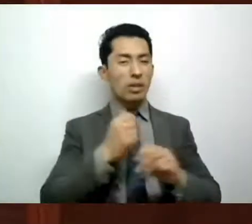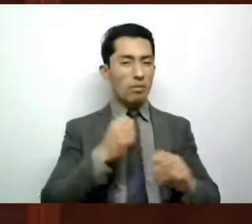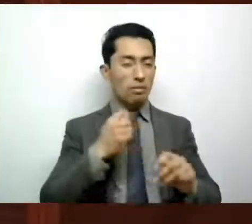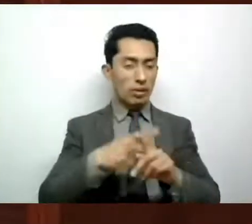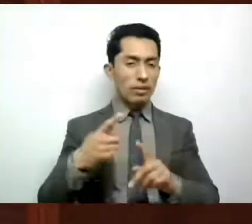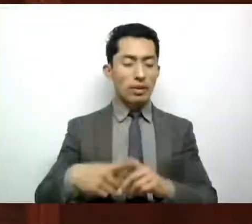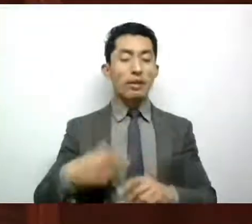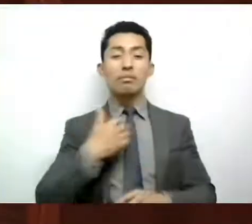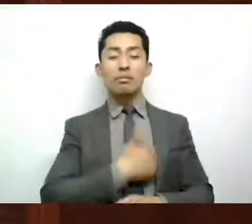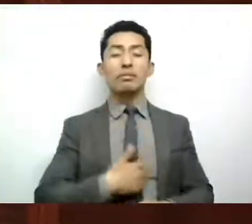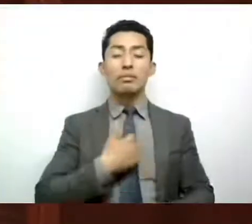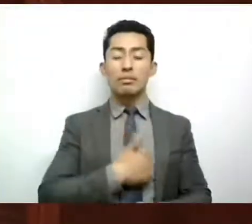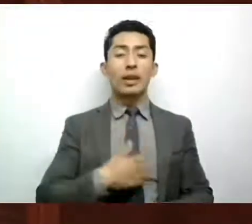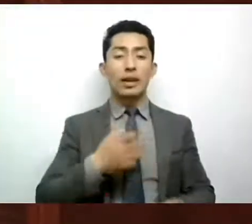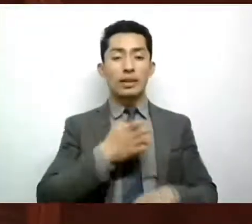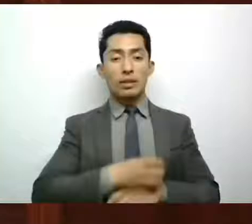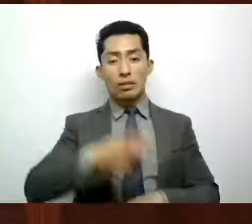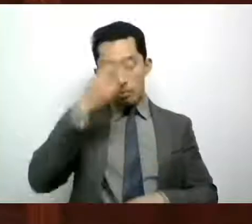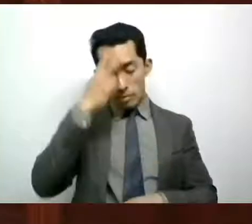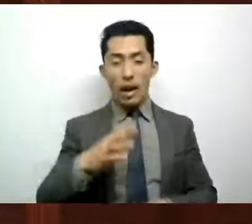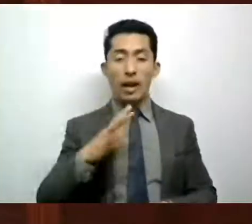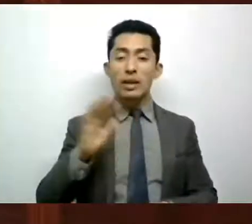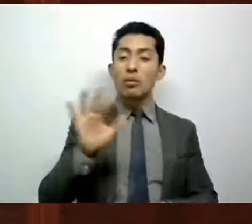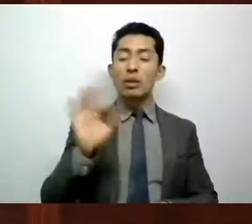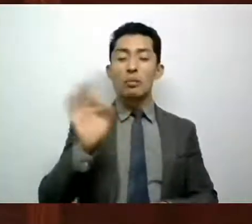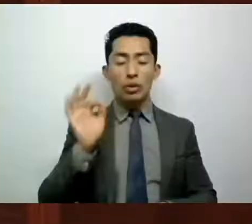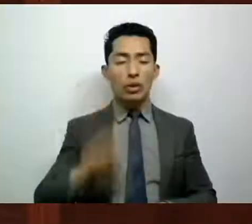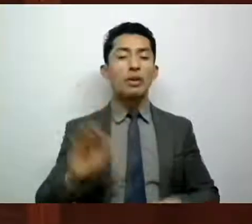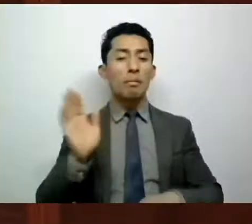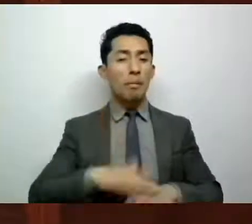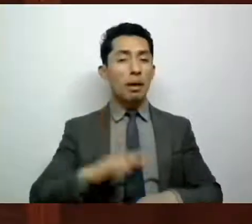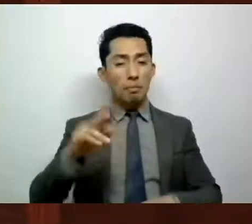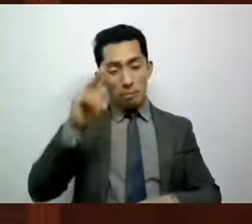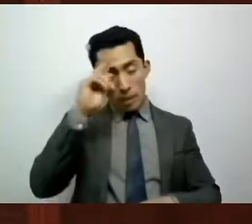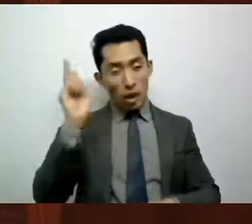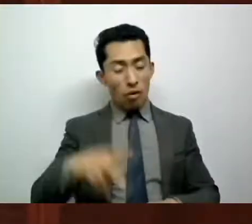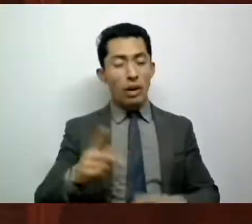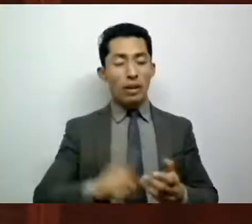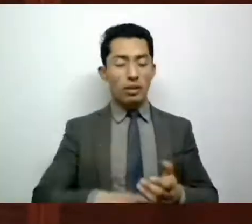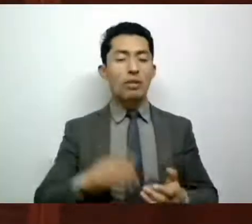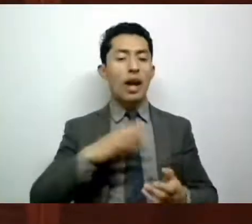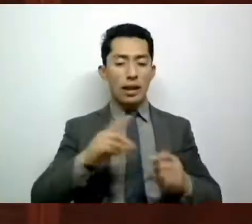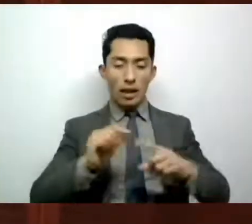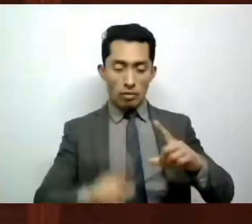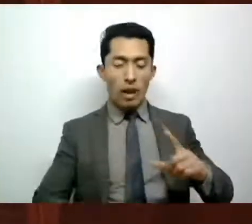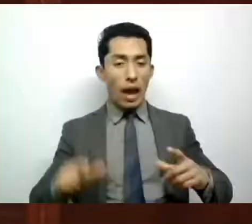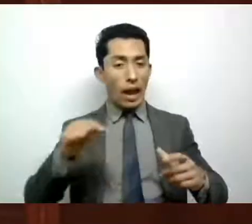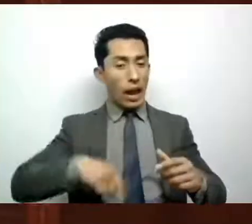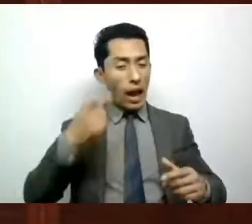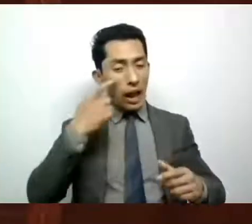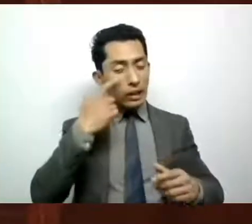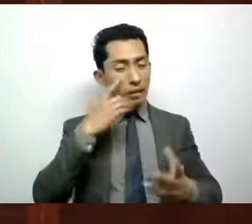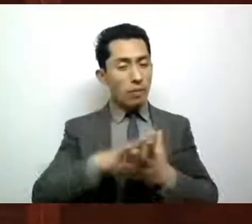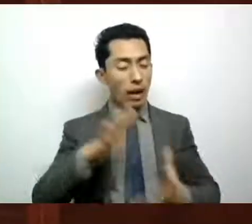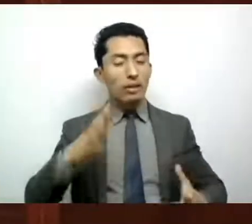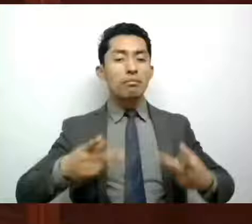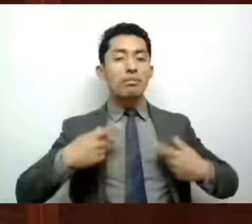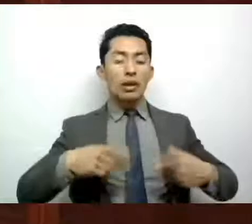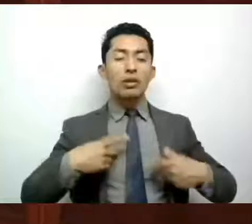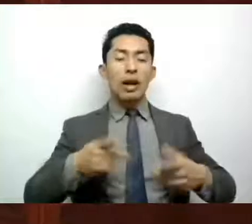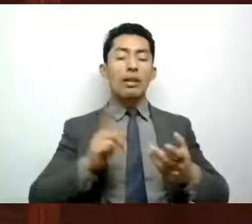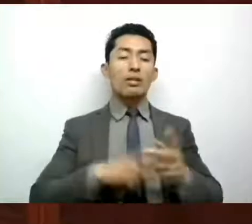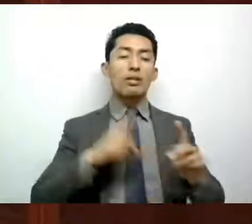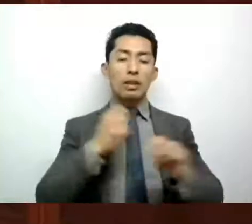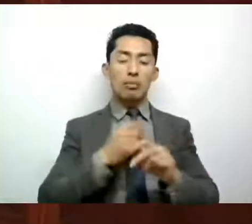Desafortunadamente, el Estado de México tiene poco más del 50% del total de casos nacional de asaltos a